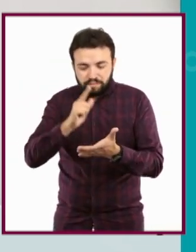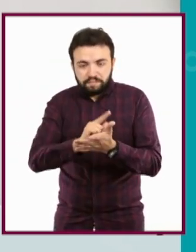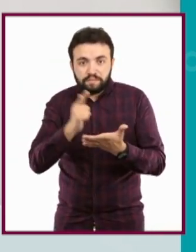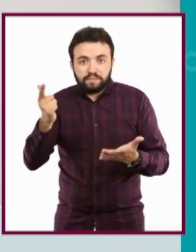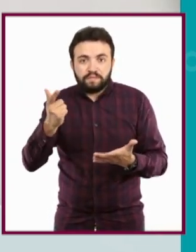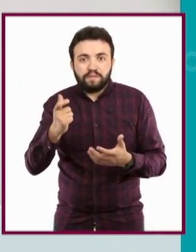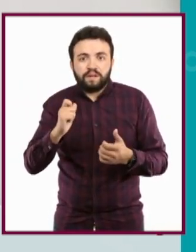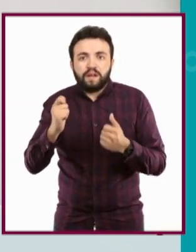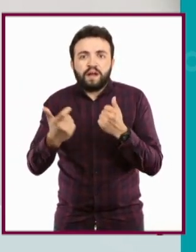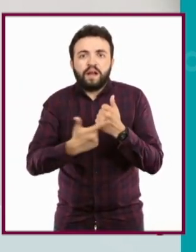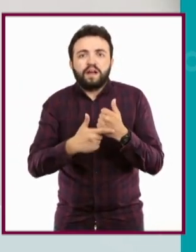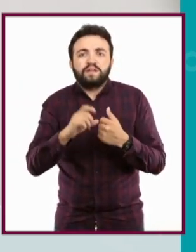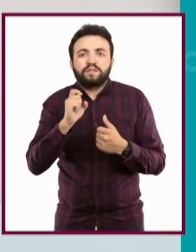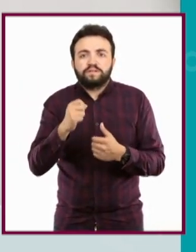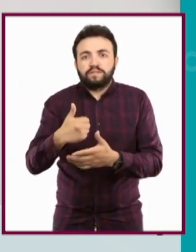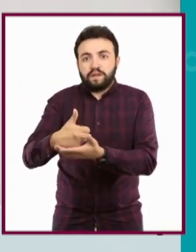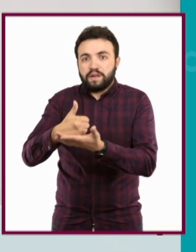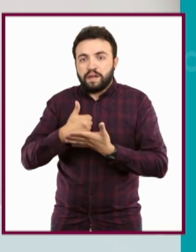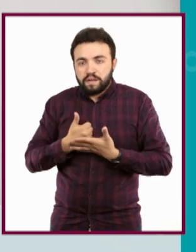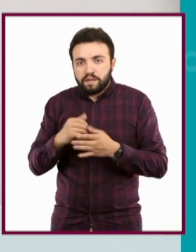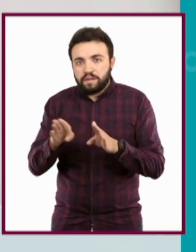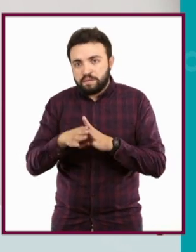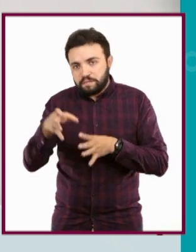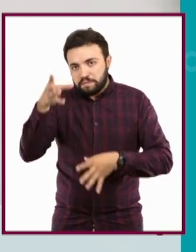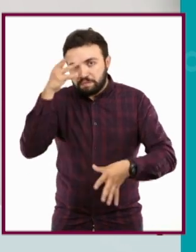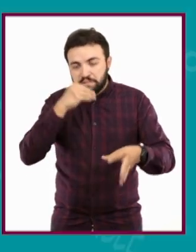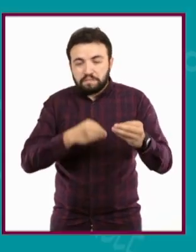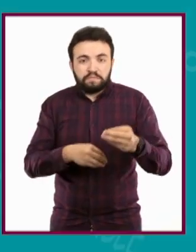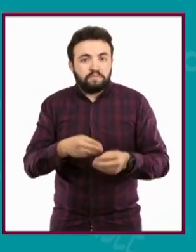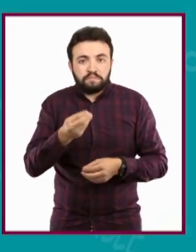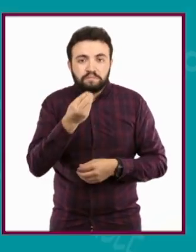algo que nos ayuda muy prácticamente, la verdad.